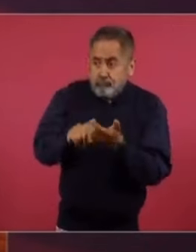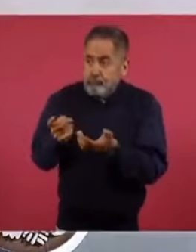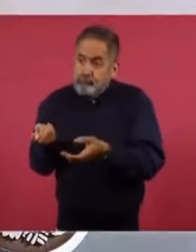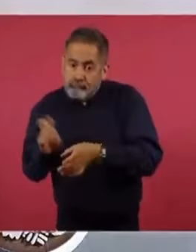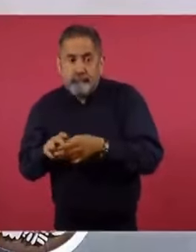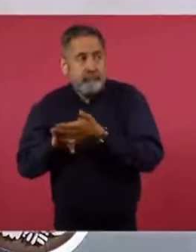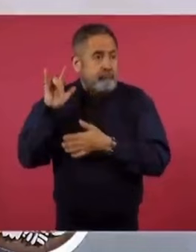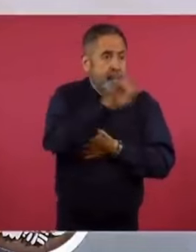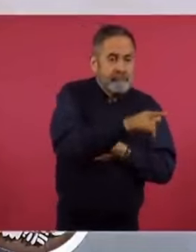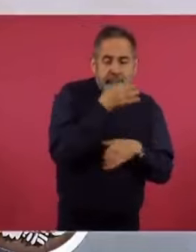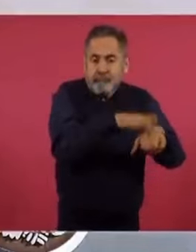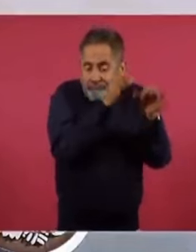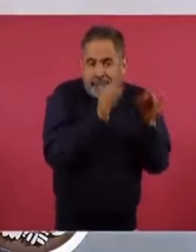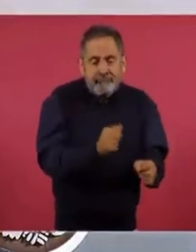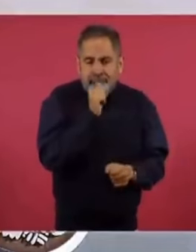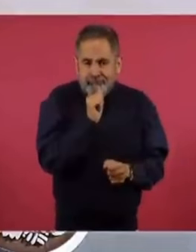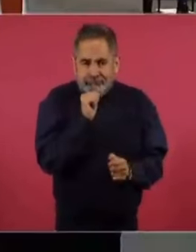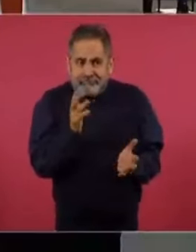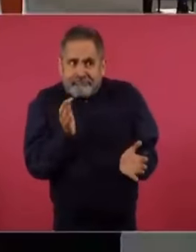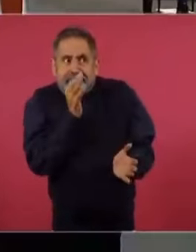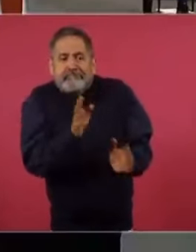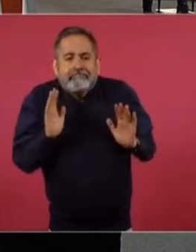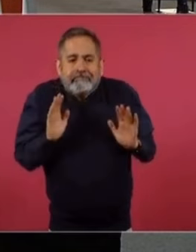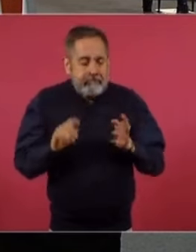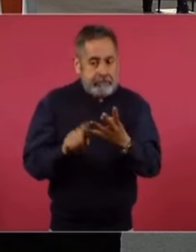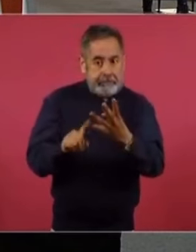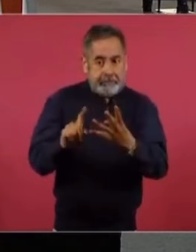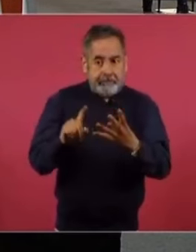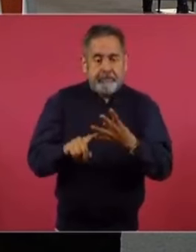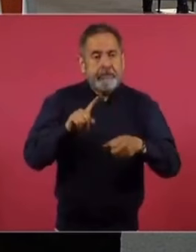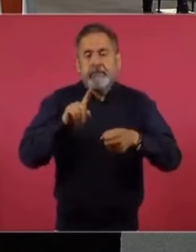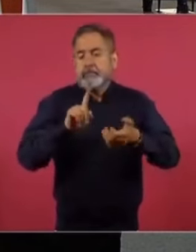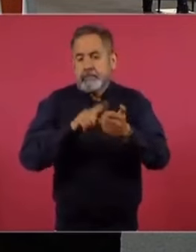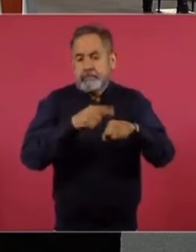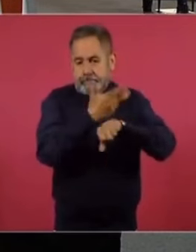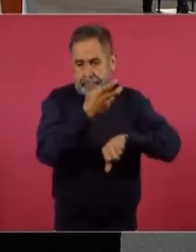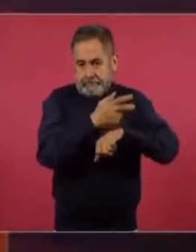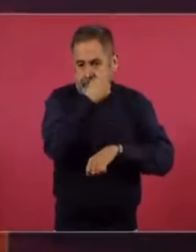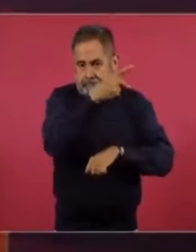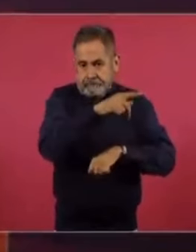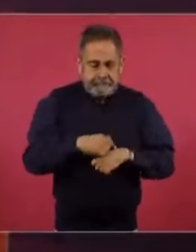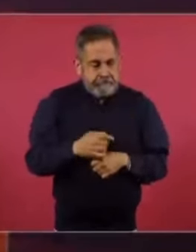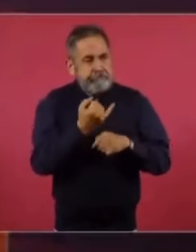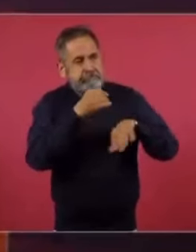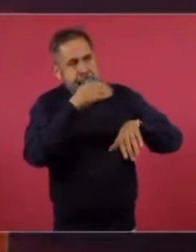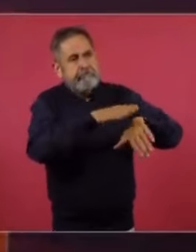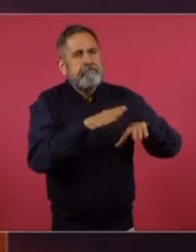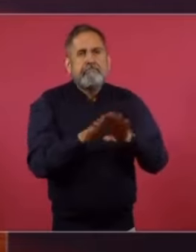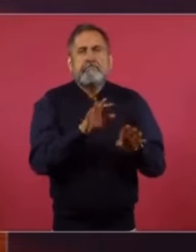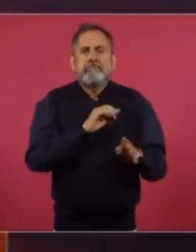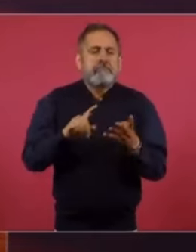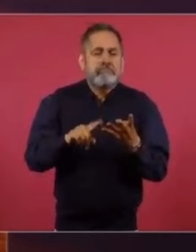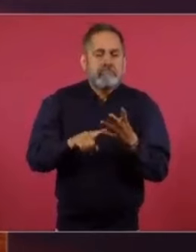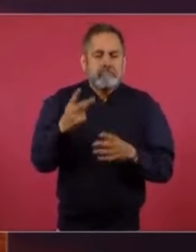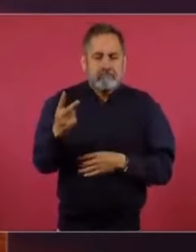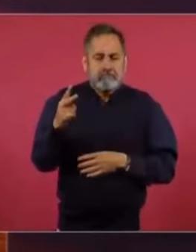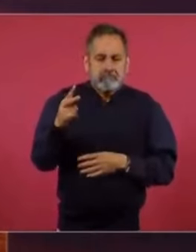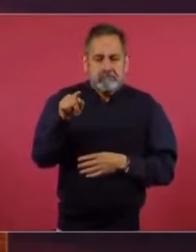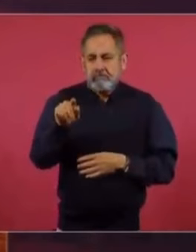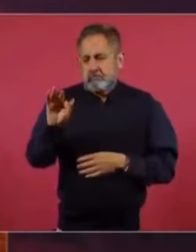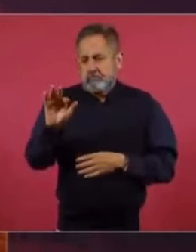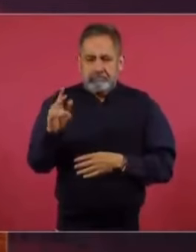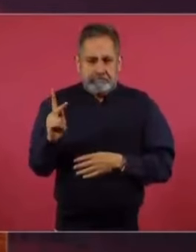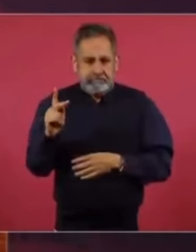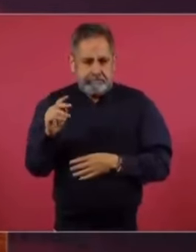estuviera en el vuelo. 4. Las autoridades del orden público estadounidenses fueron informadas aproximadamente a las 2:40